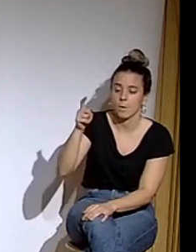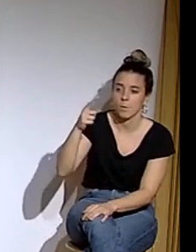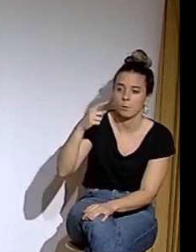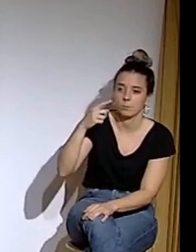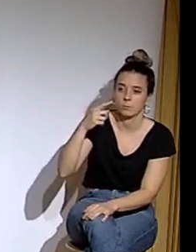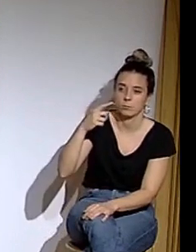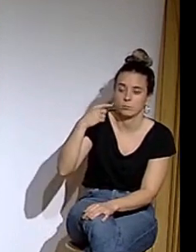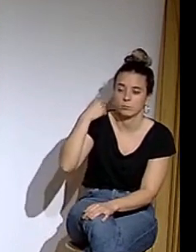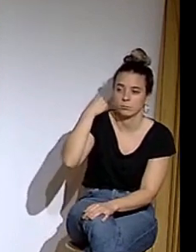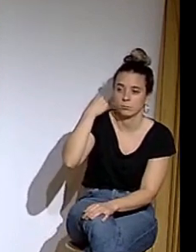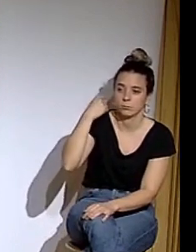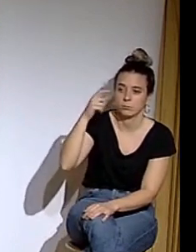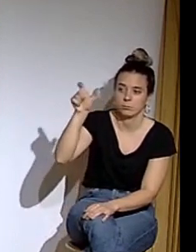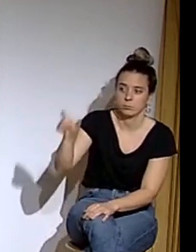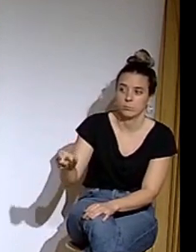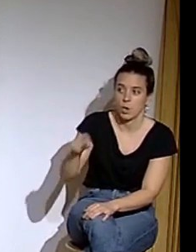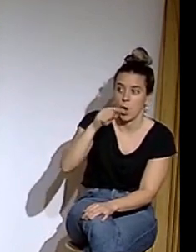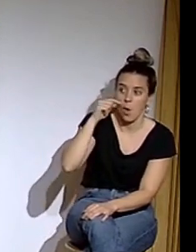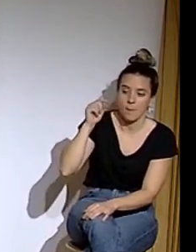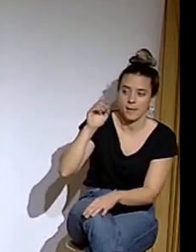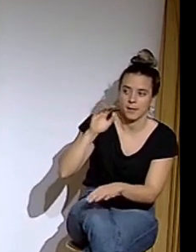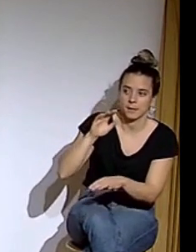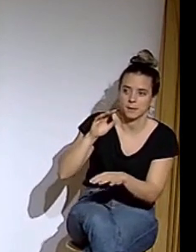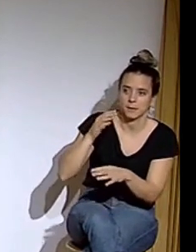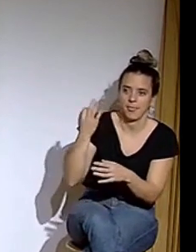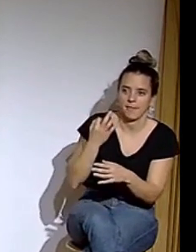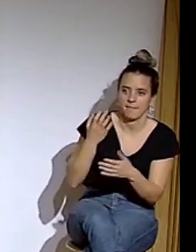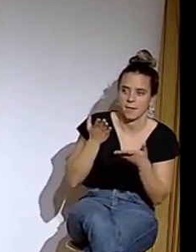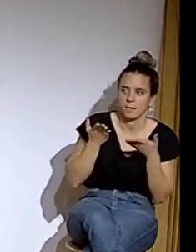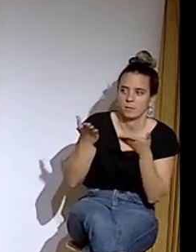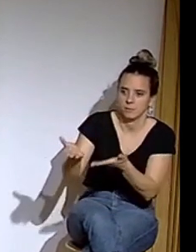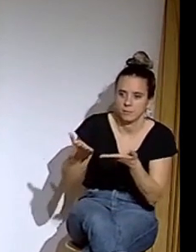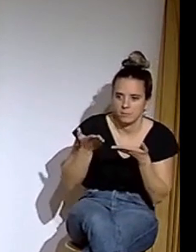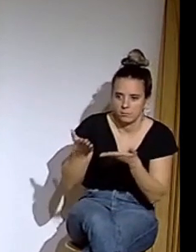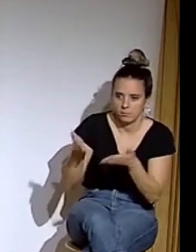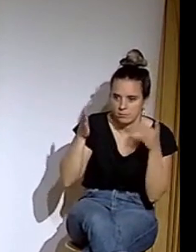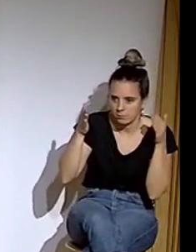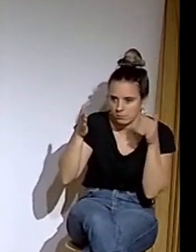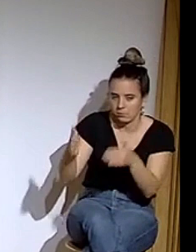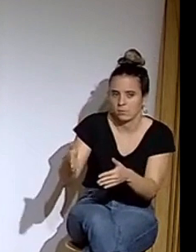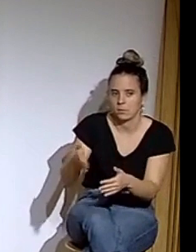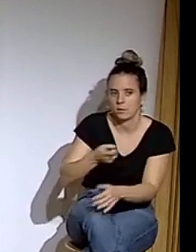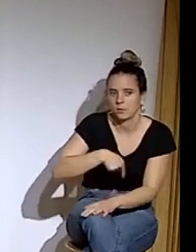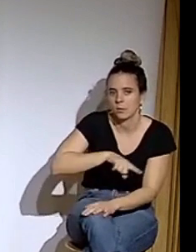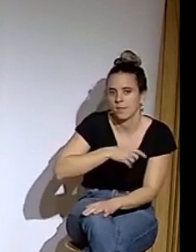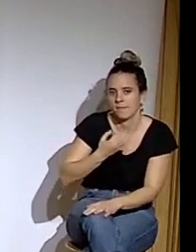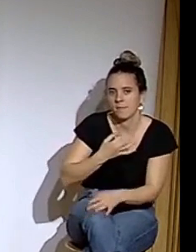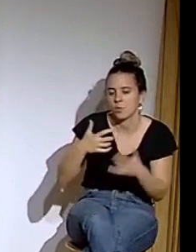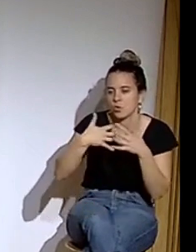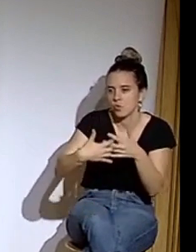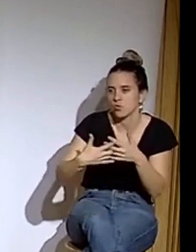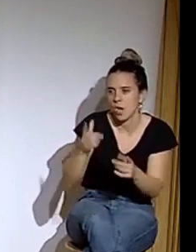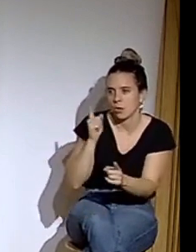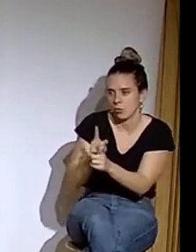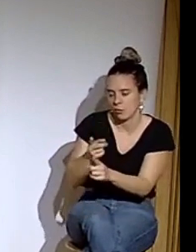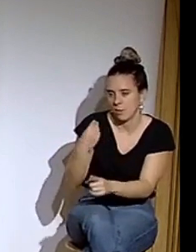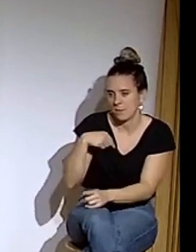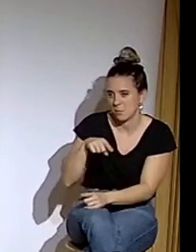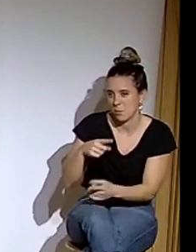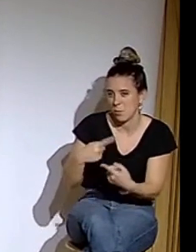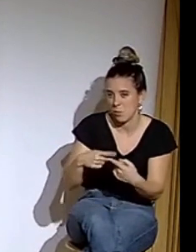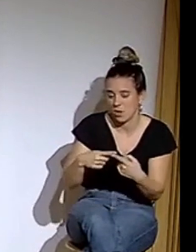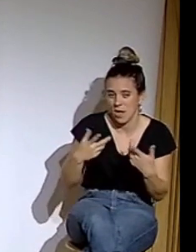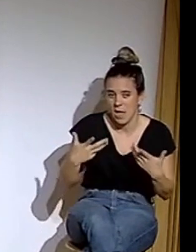todo lo demás está para servirla entonces hay que luchar mucho contra esto porque se da por sentado ahora